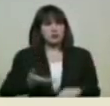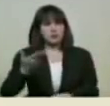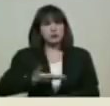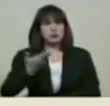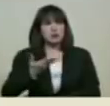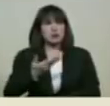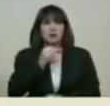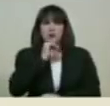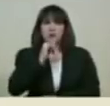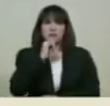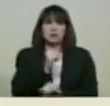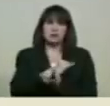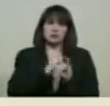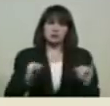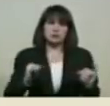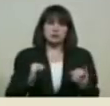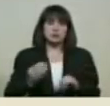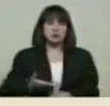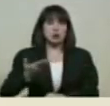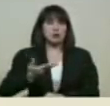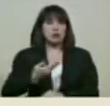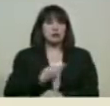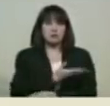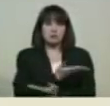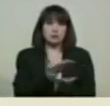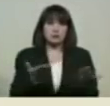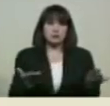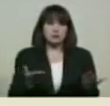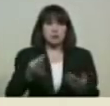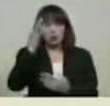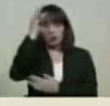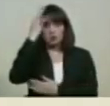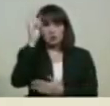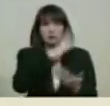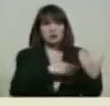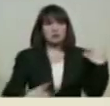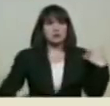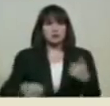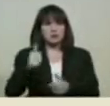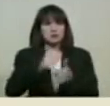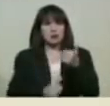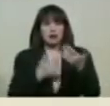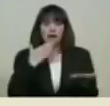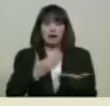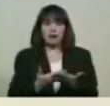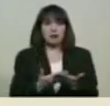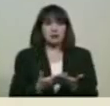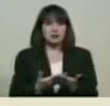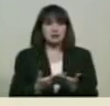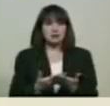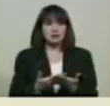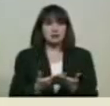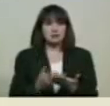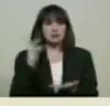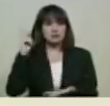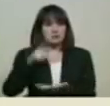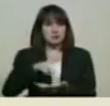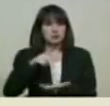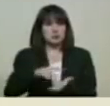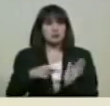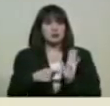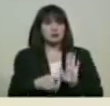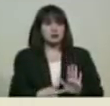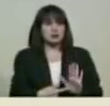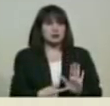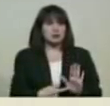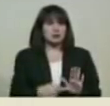de forma, repito, prioritaria por este Consejo de Vicepresidentes. Muchas gracias por su presencia, le damos las gracias a los